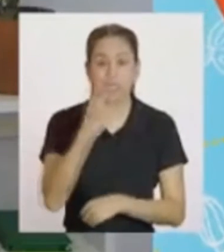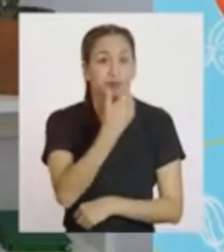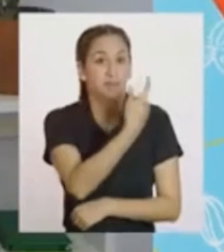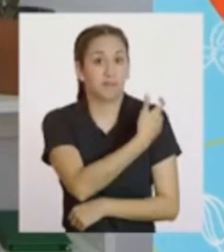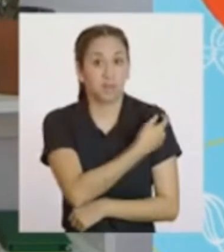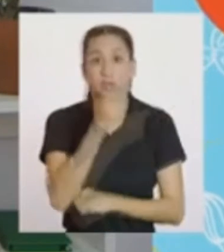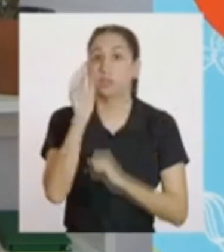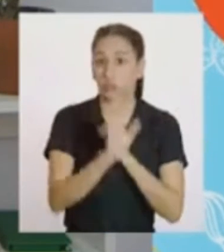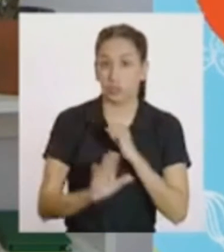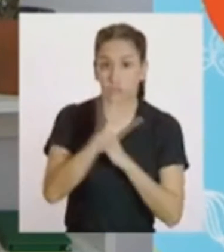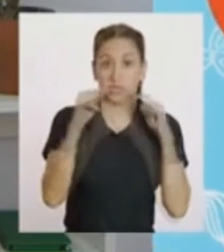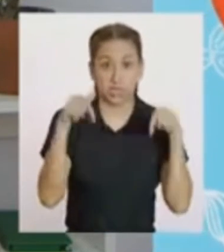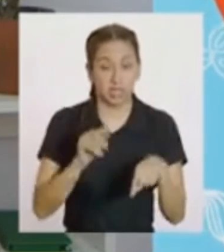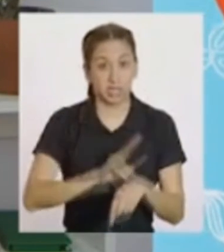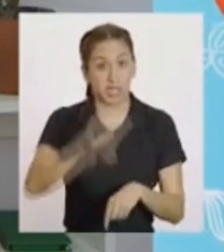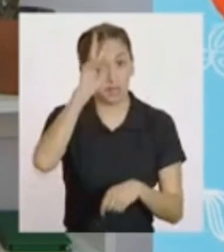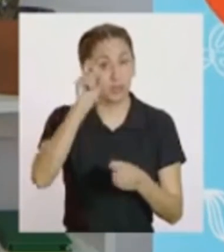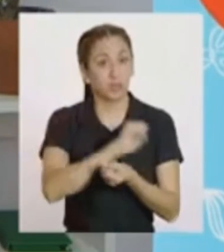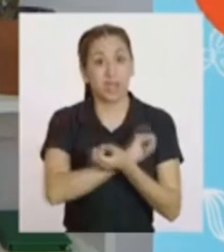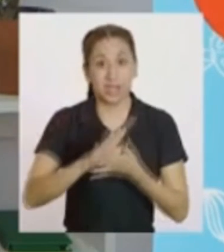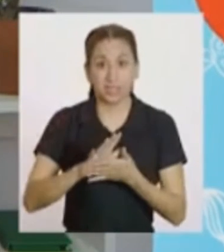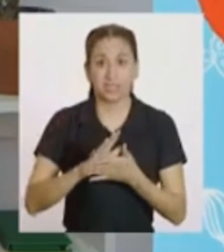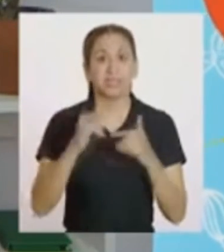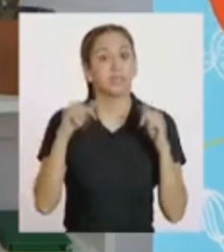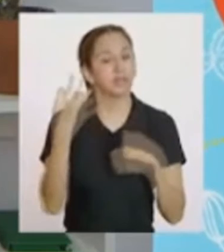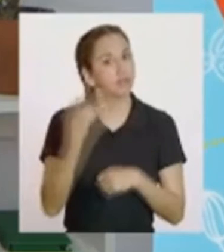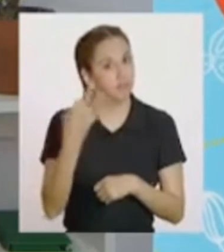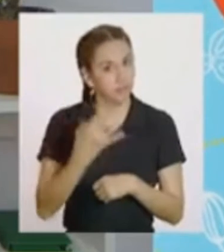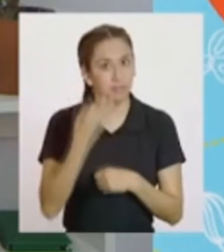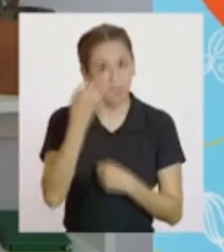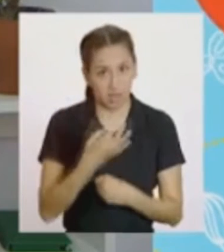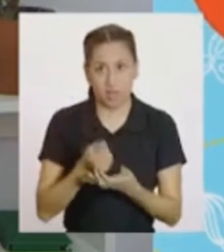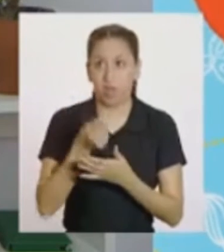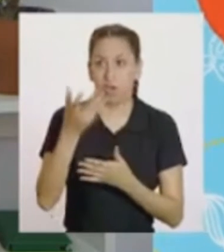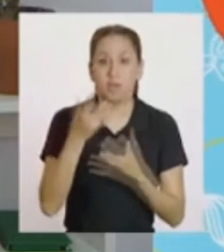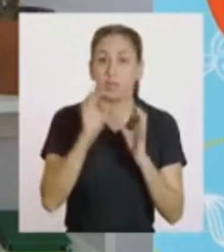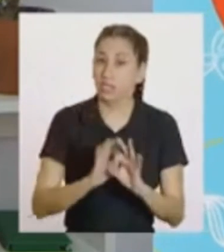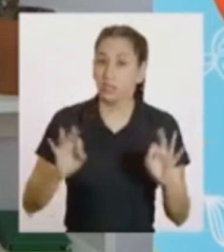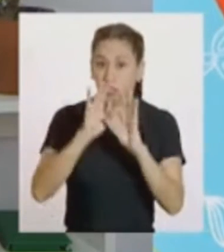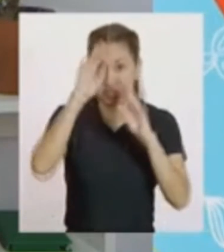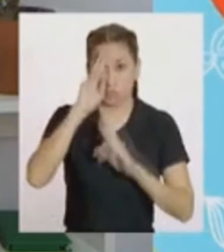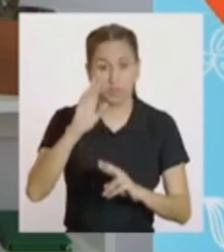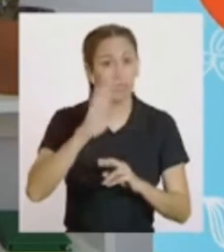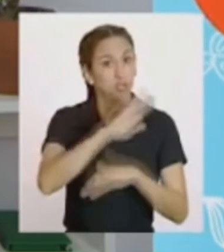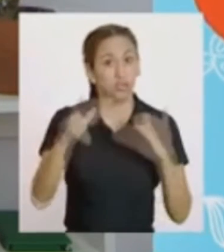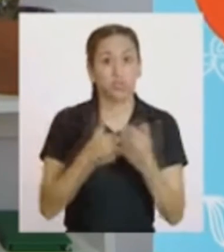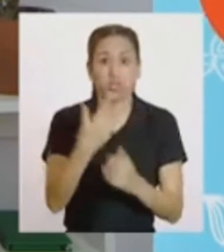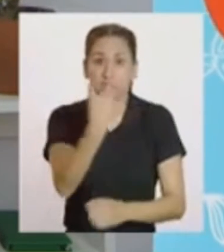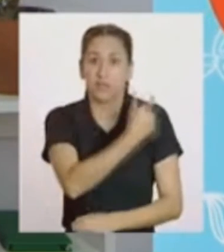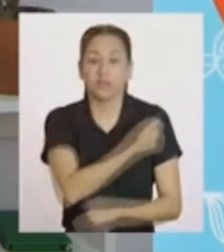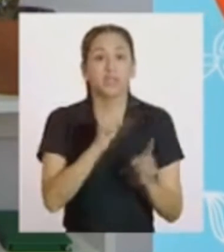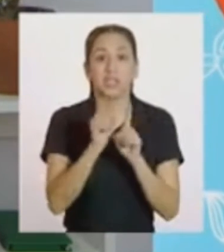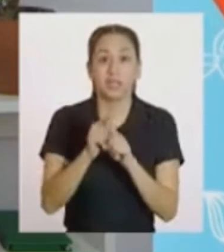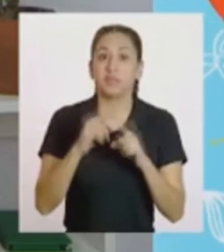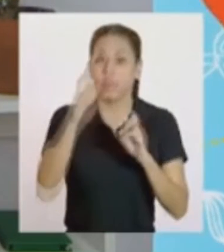las vacunas son seguras. Acá en el país son gratuitas y son de calidad. Es importante que se cumplan con todas las dosis